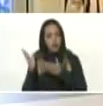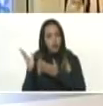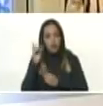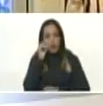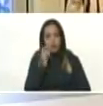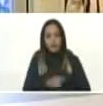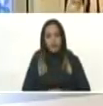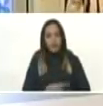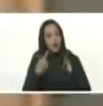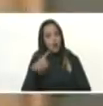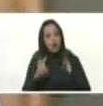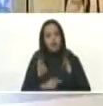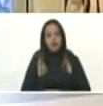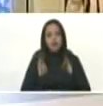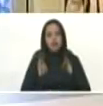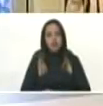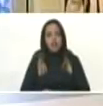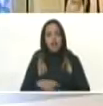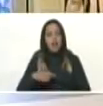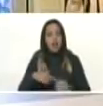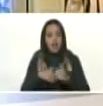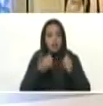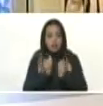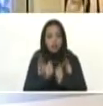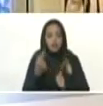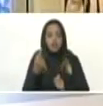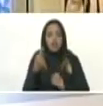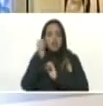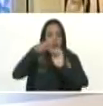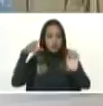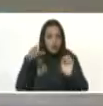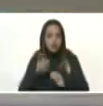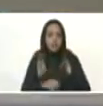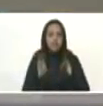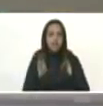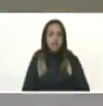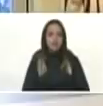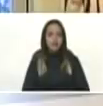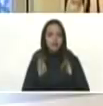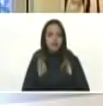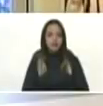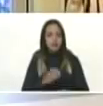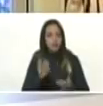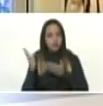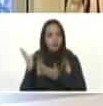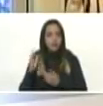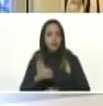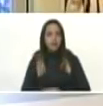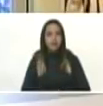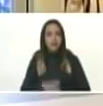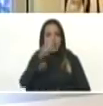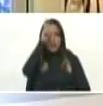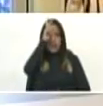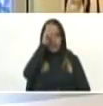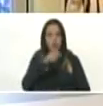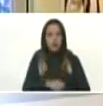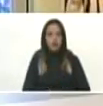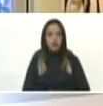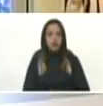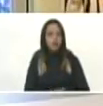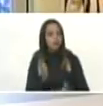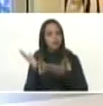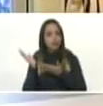Freddy Fernández. De Amazonas, Manuel Elí Chamanare Blanco, Chamanare, camarada. De Falcón, Francisco